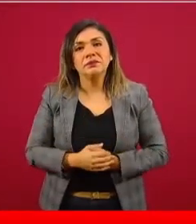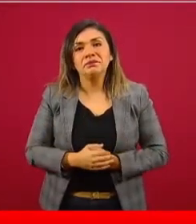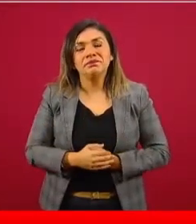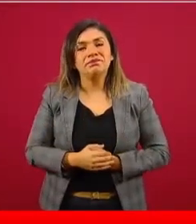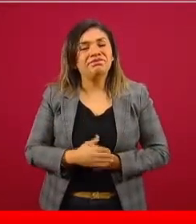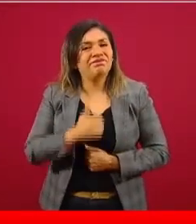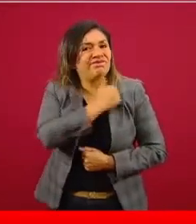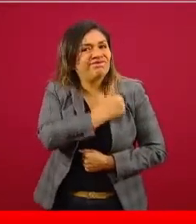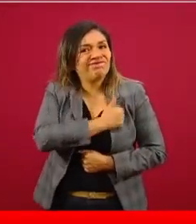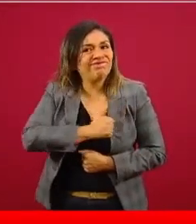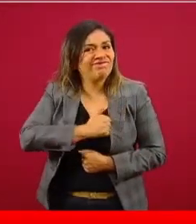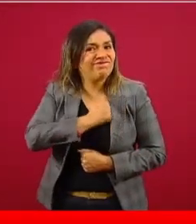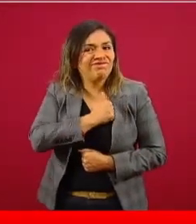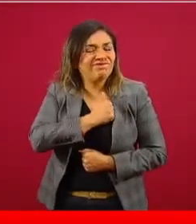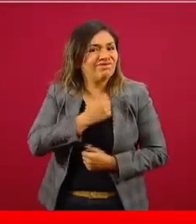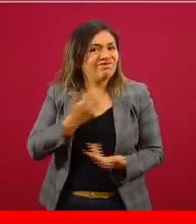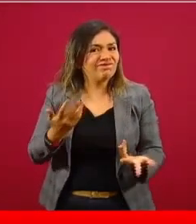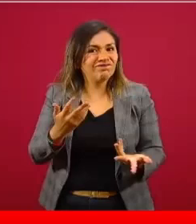deleznables.